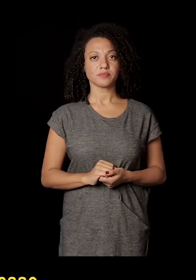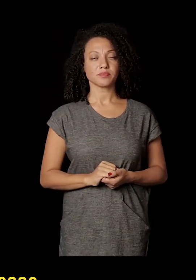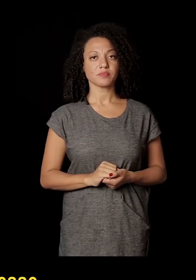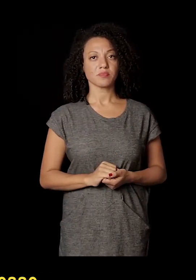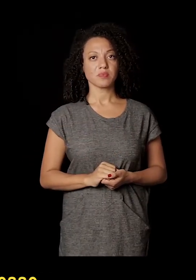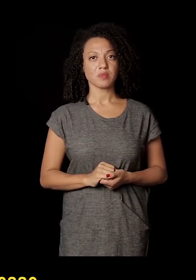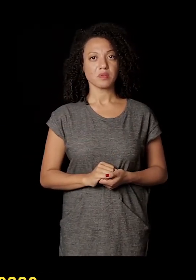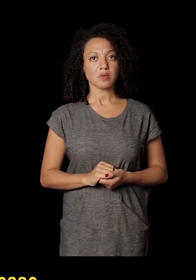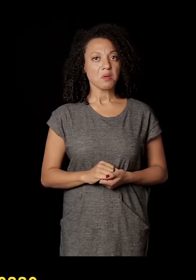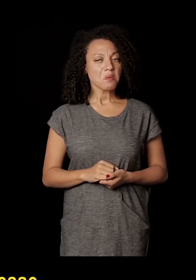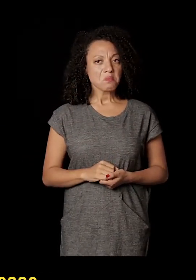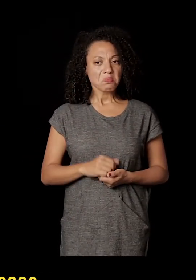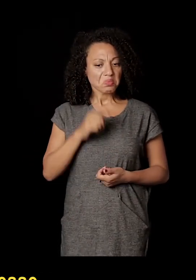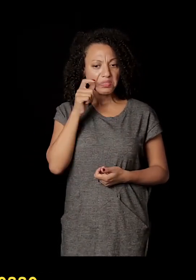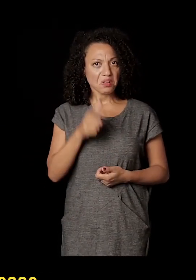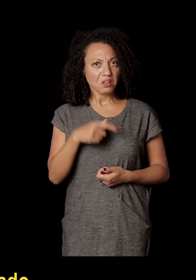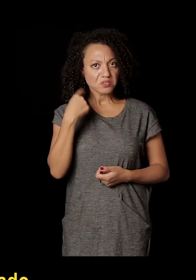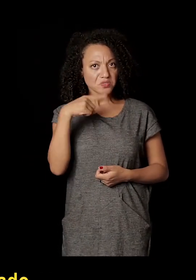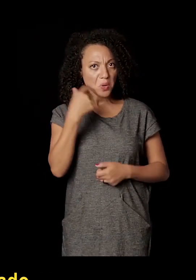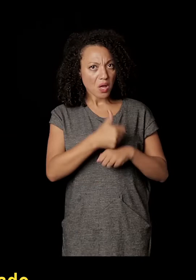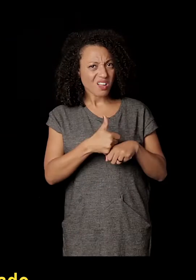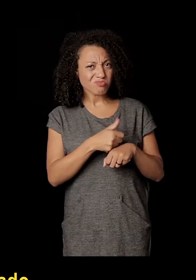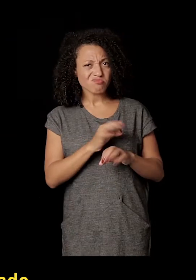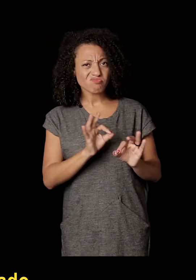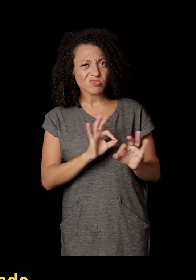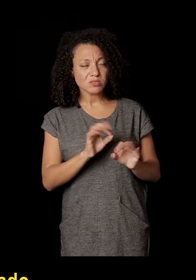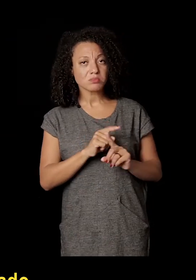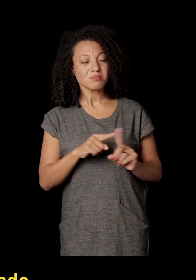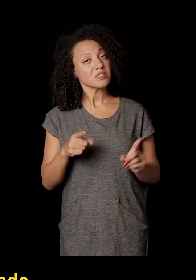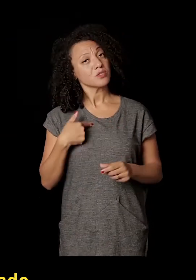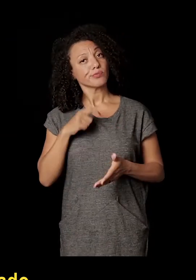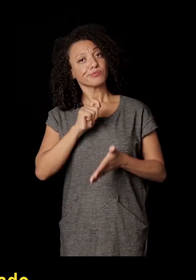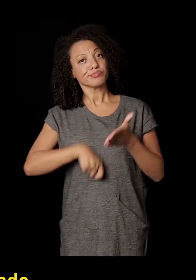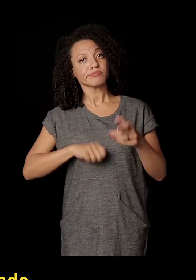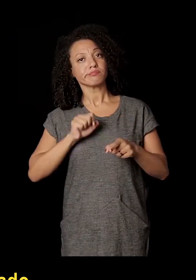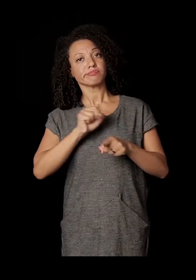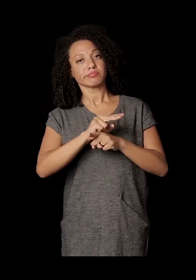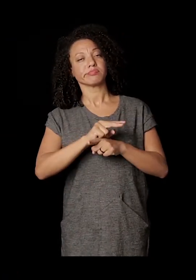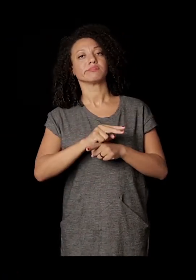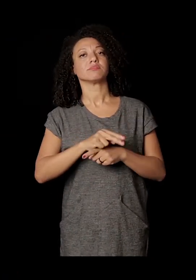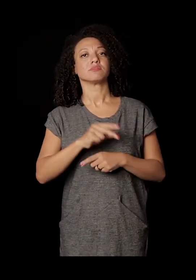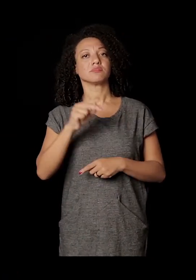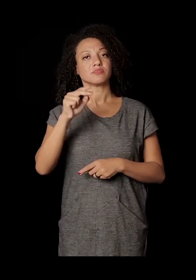Yo no tenía ningún interés en ser abogado, pero yo ya estaba inscrito en la escuela de Derecho.